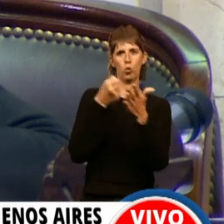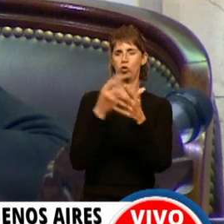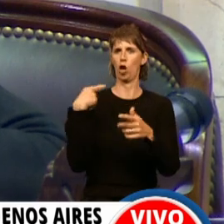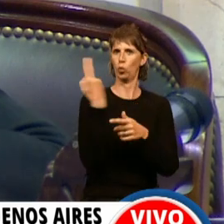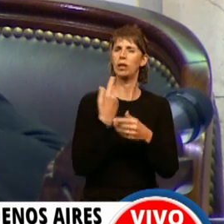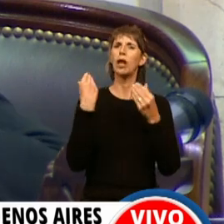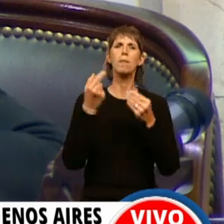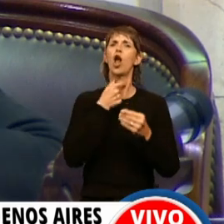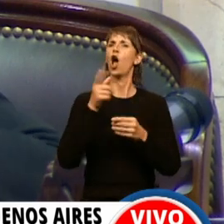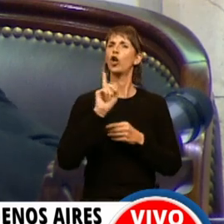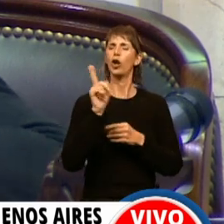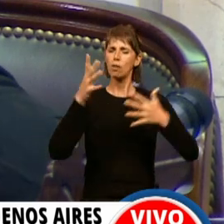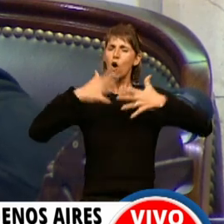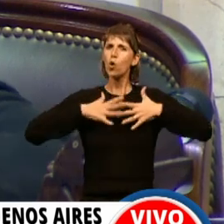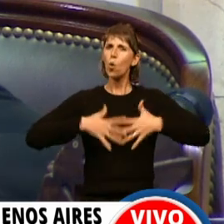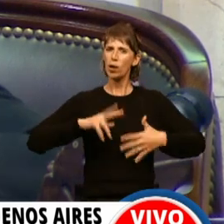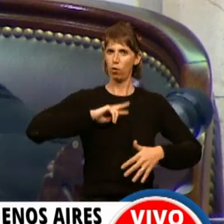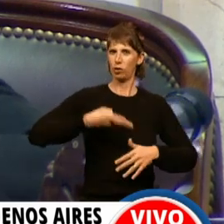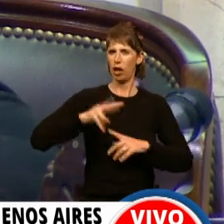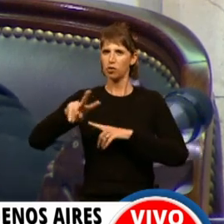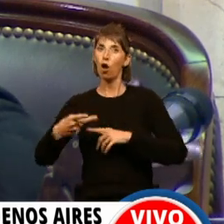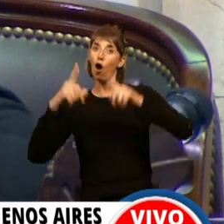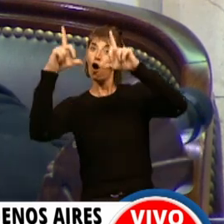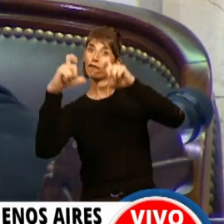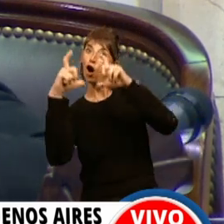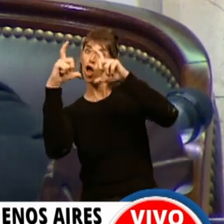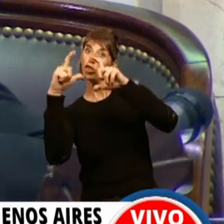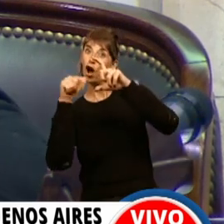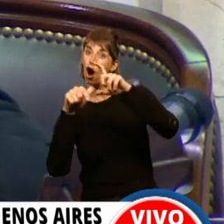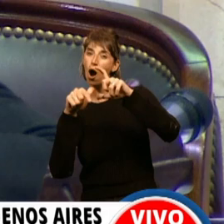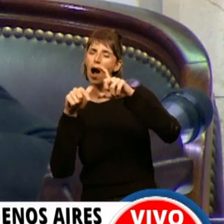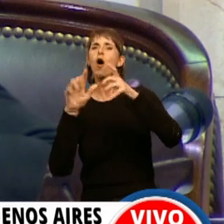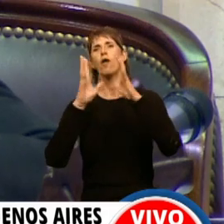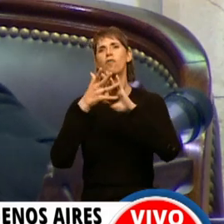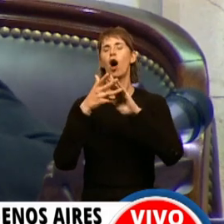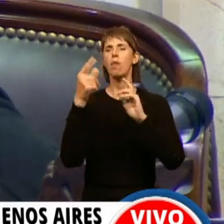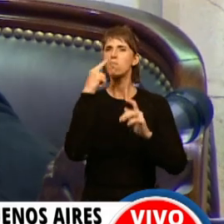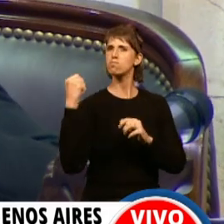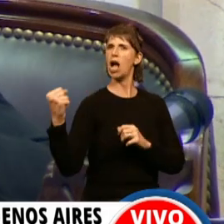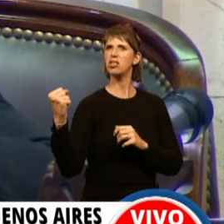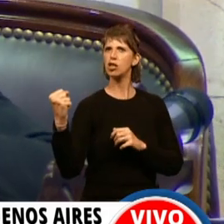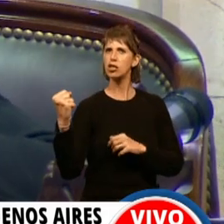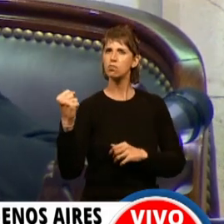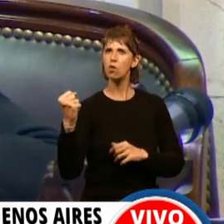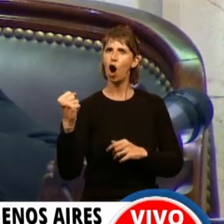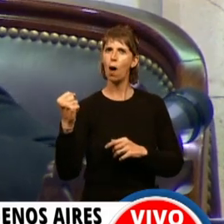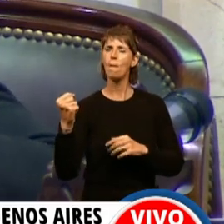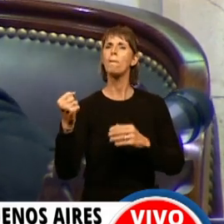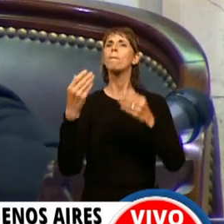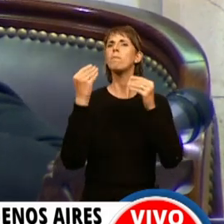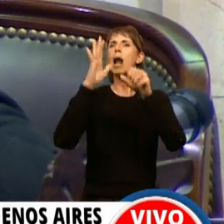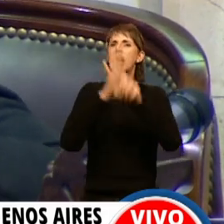cuerpos de las travestis las trans y su foto se trate de maquillar o se trate de poner pantallas a